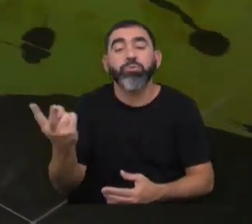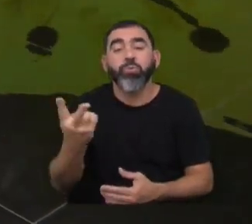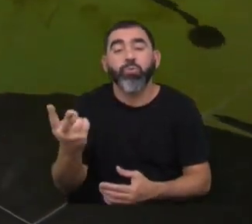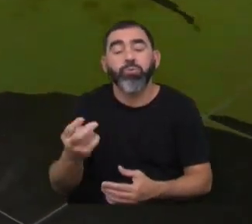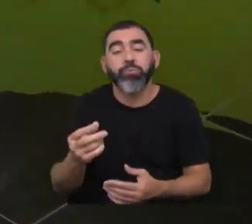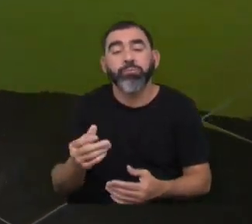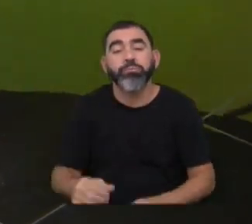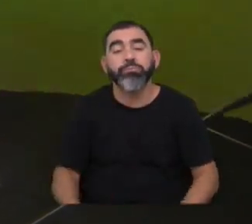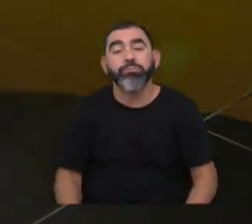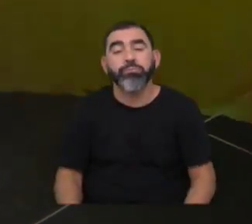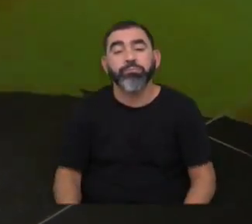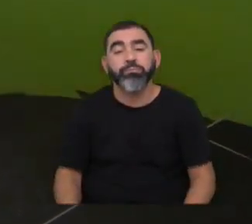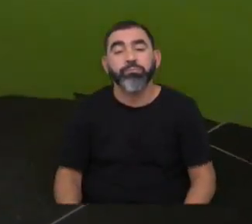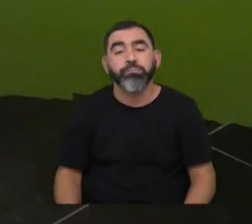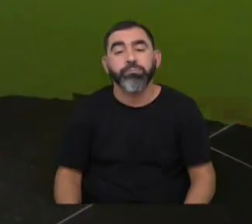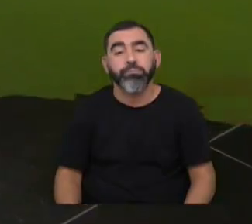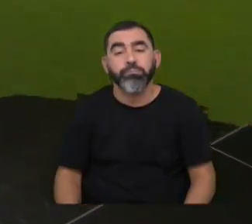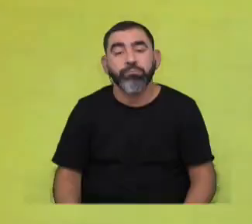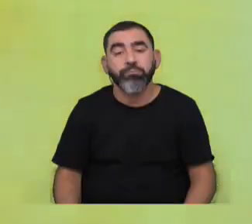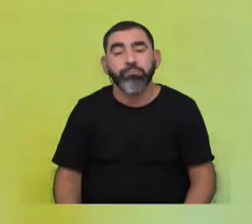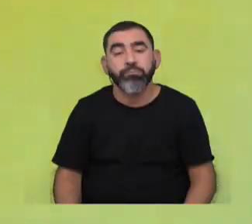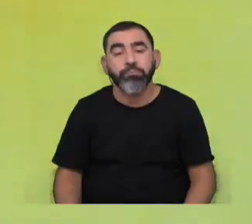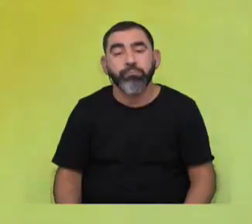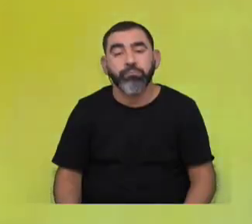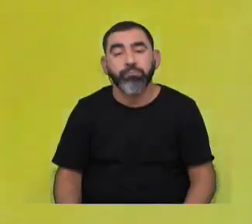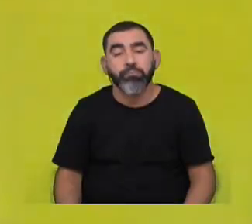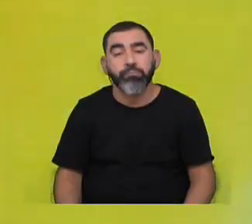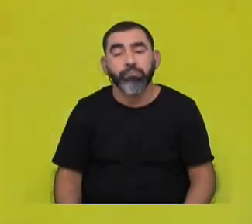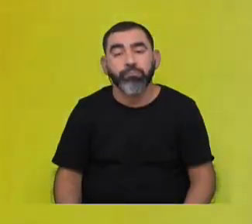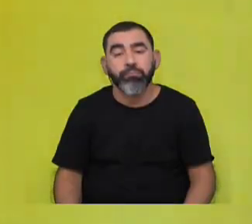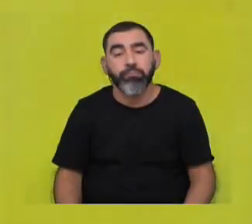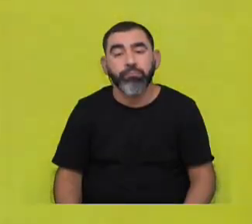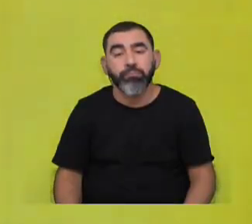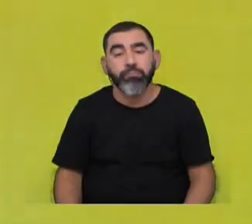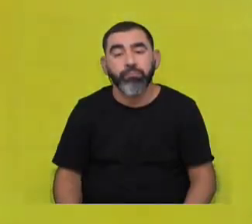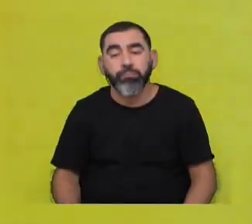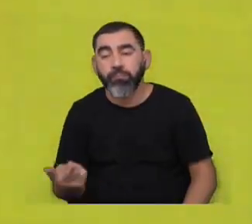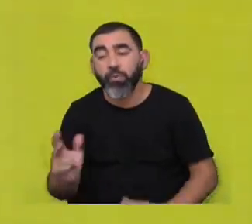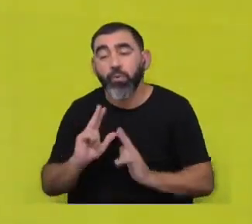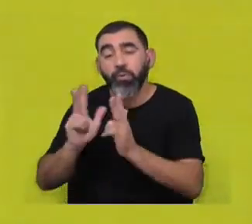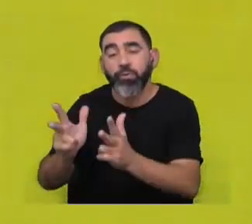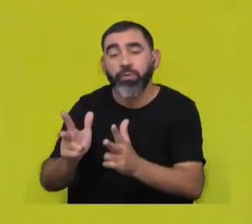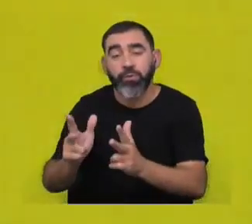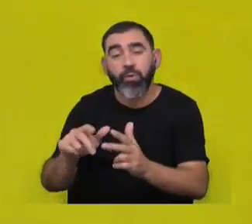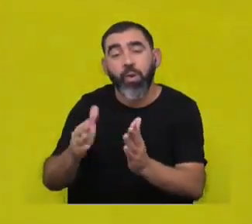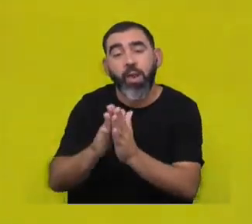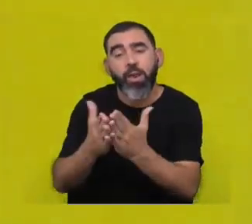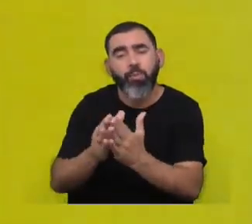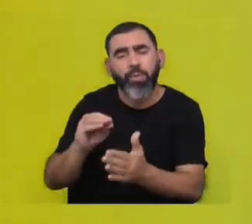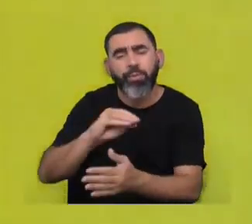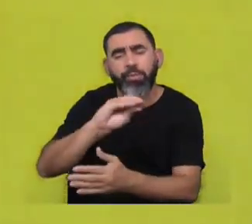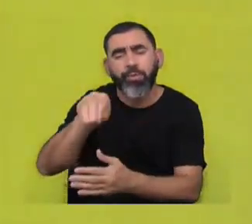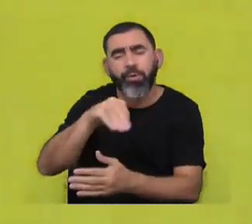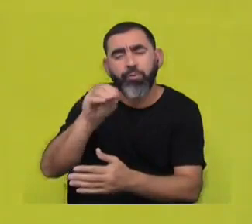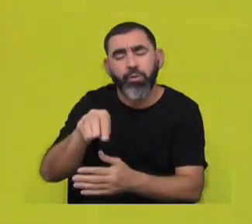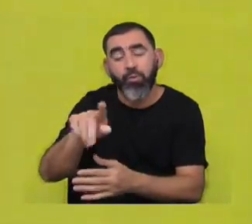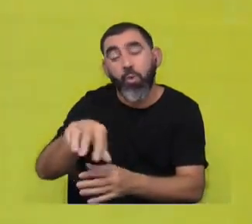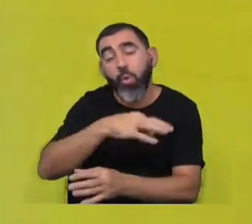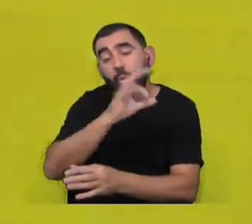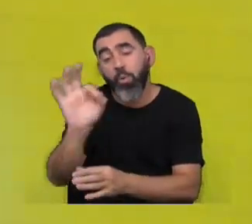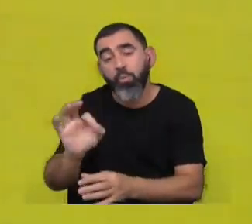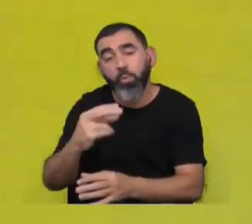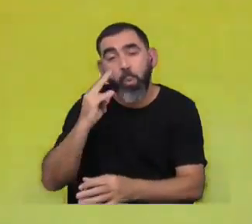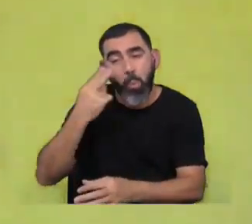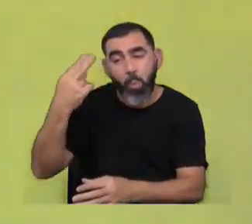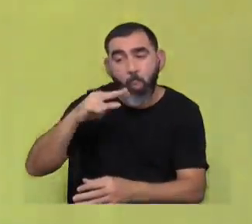Gracias por estar acá. Por un lado te dirán, o les dirán, otro libro de dinosaurios. Y por otro lado, nunca